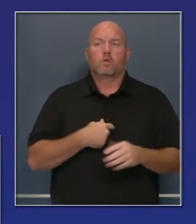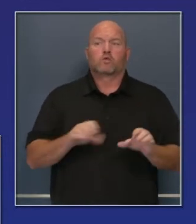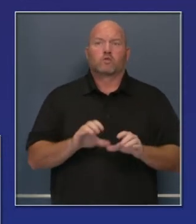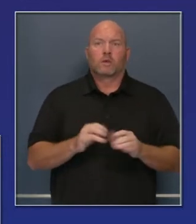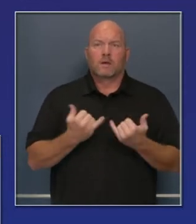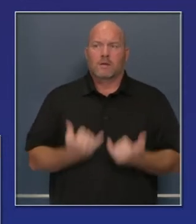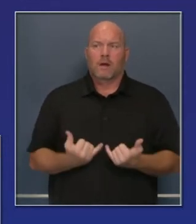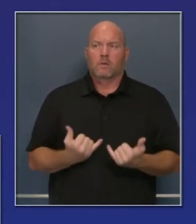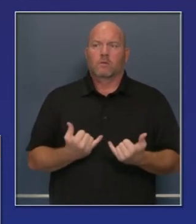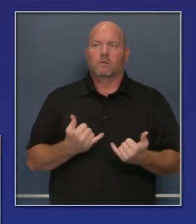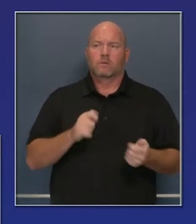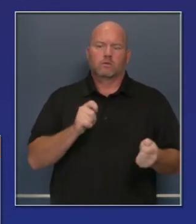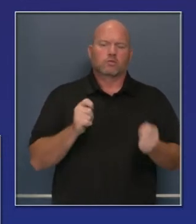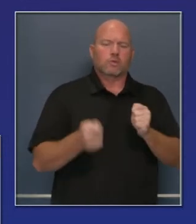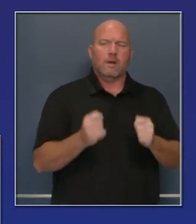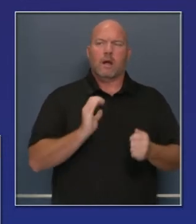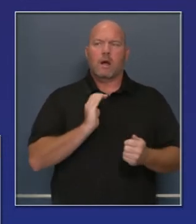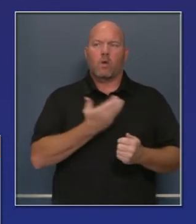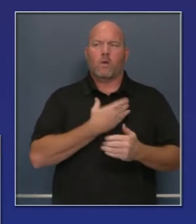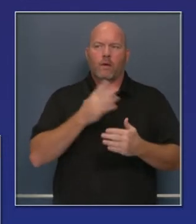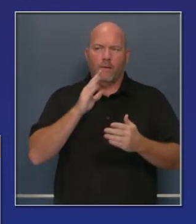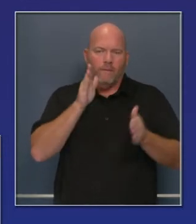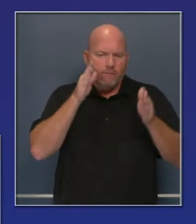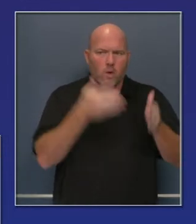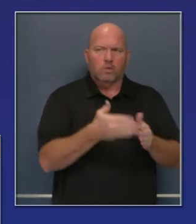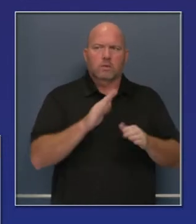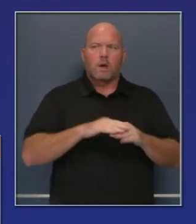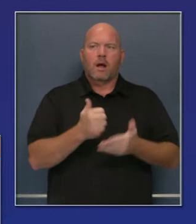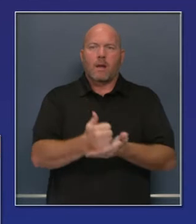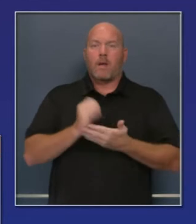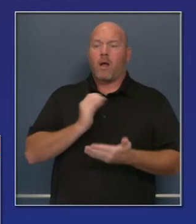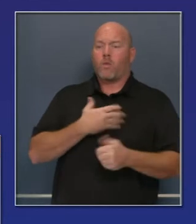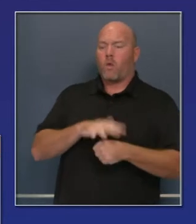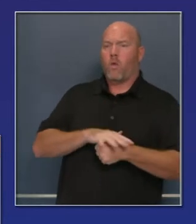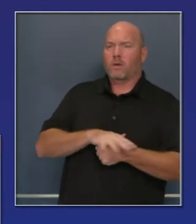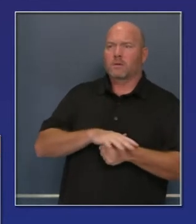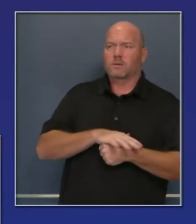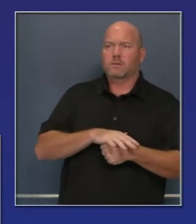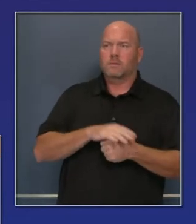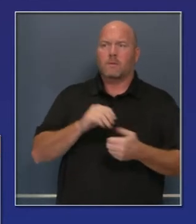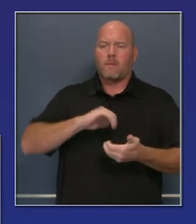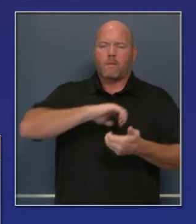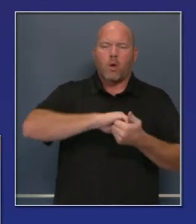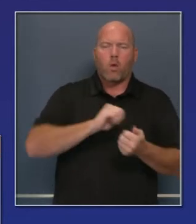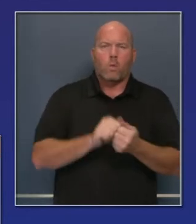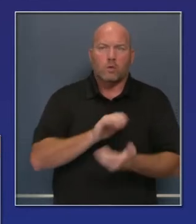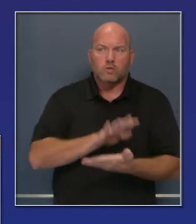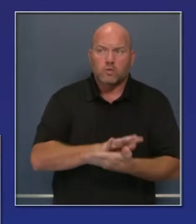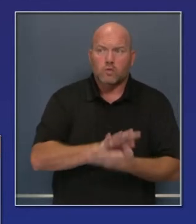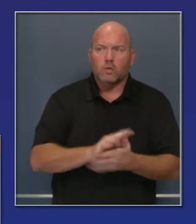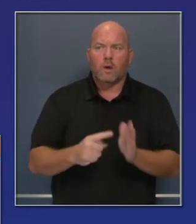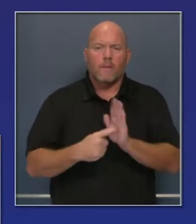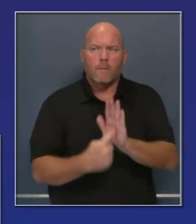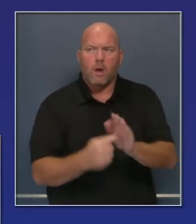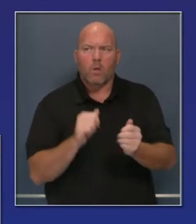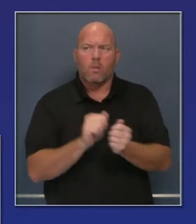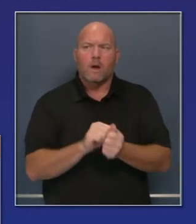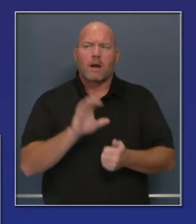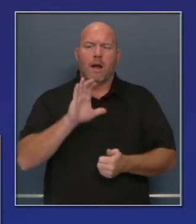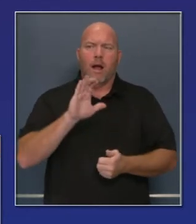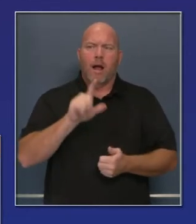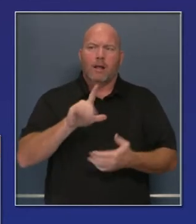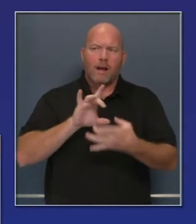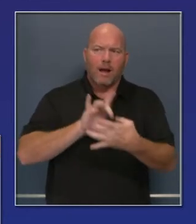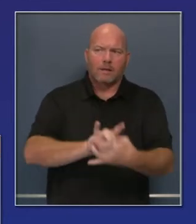estamos convirtiendo gran parte de nuestro enfoque a ayudar a socios locales con módulos basados en escuelas en